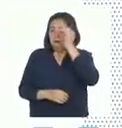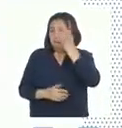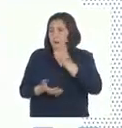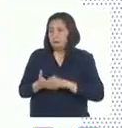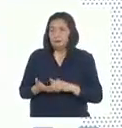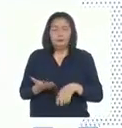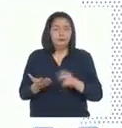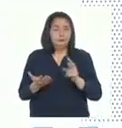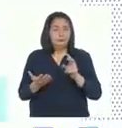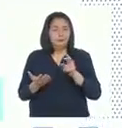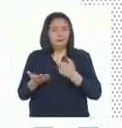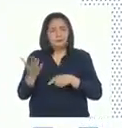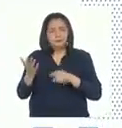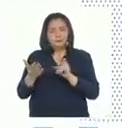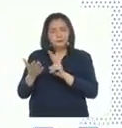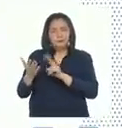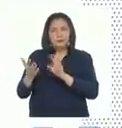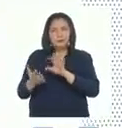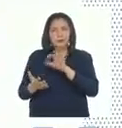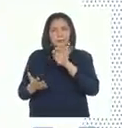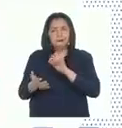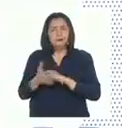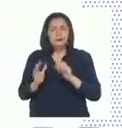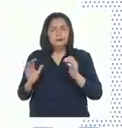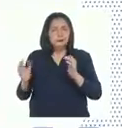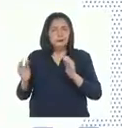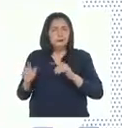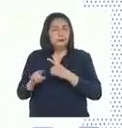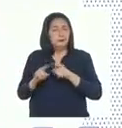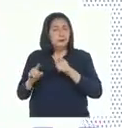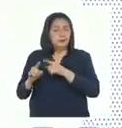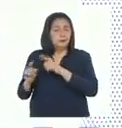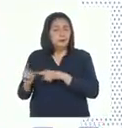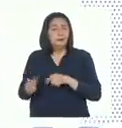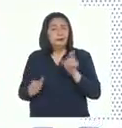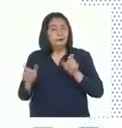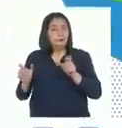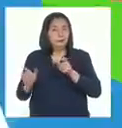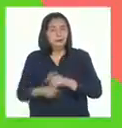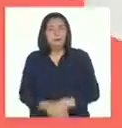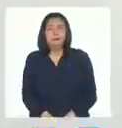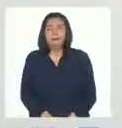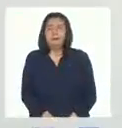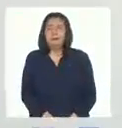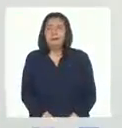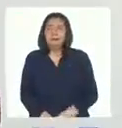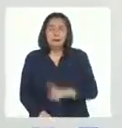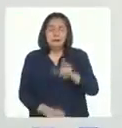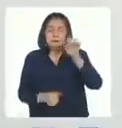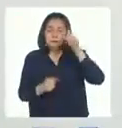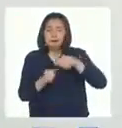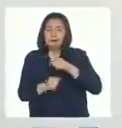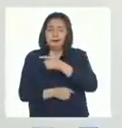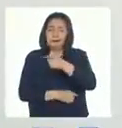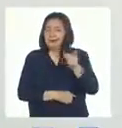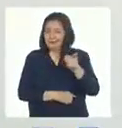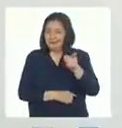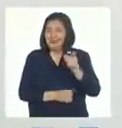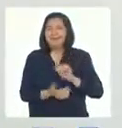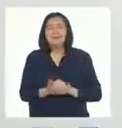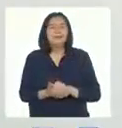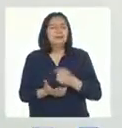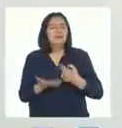Opinar sobre el contenido del texto e identificar las semejanzas y diferencias de los personajes. Recuerden que ahora les toca a